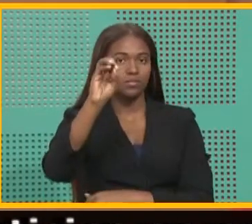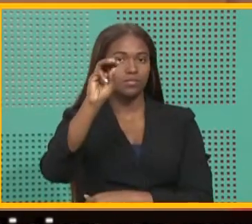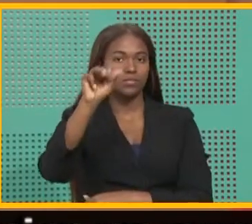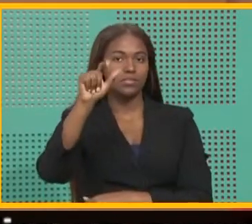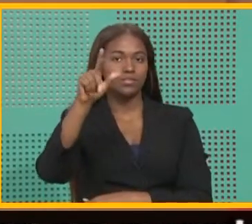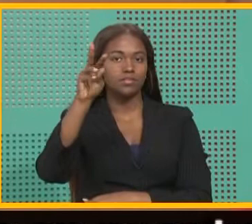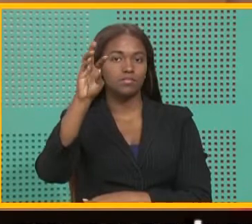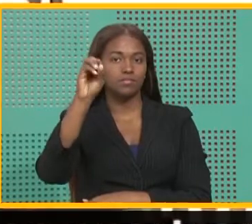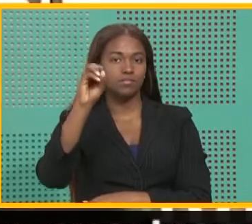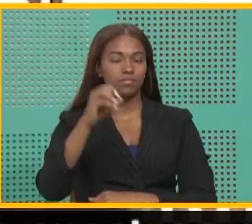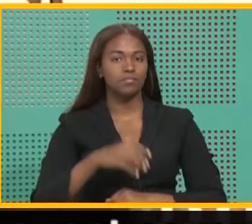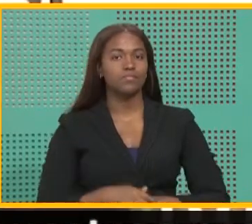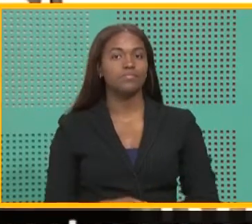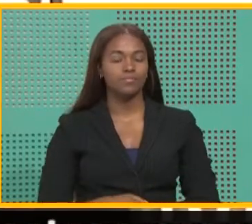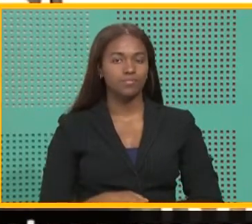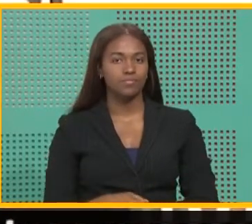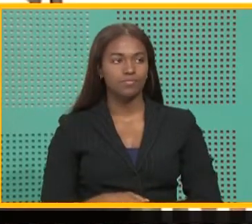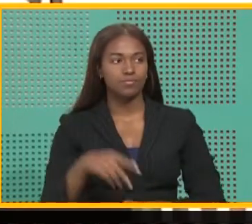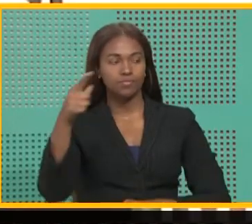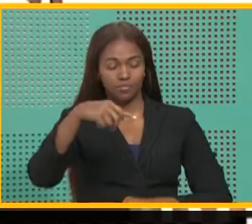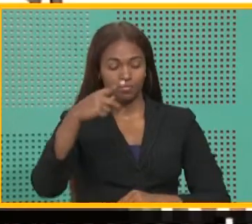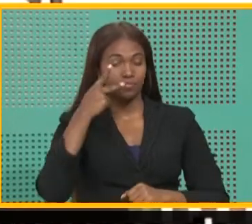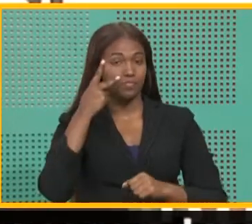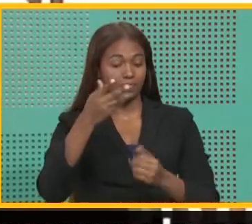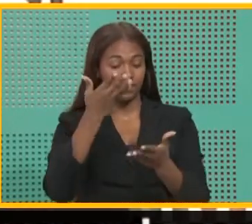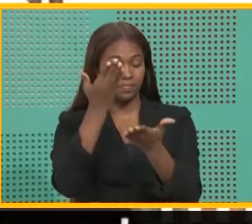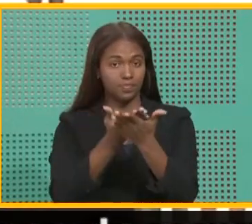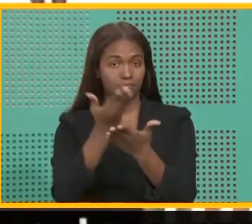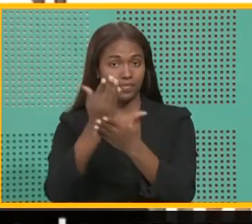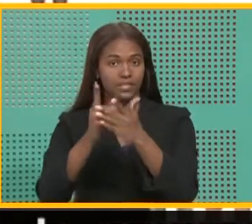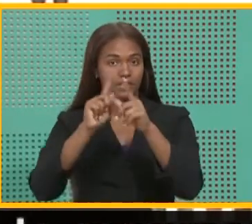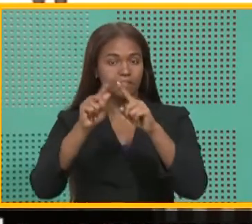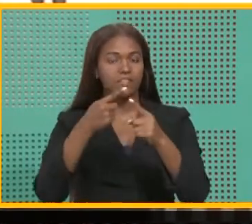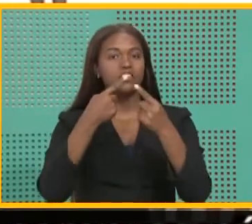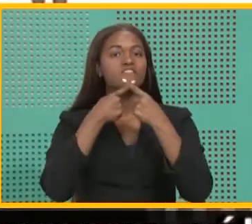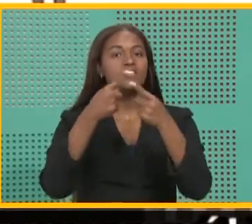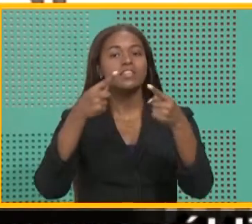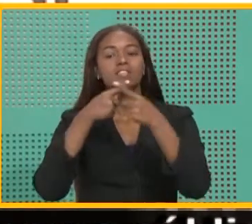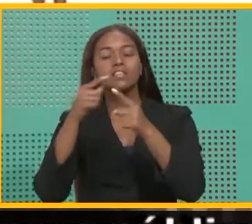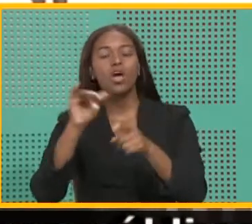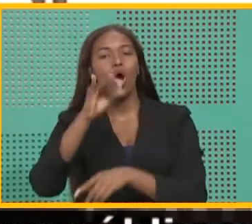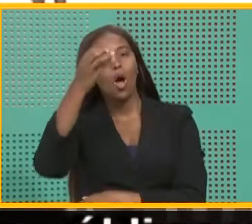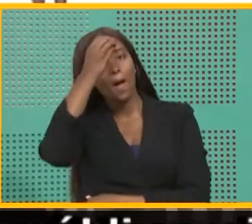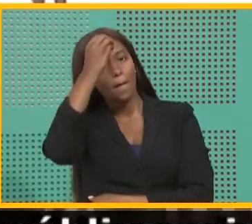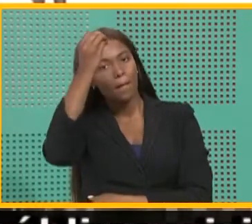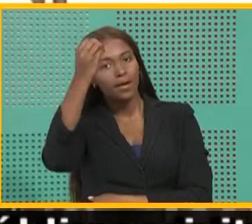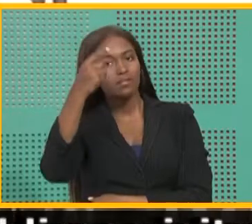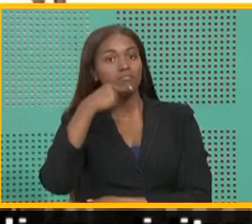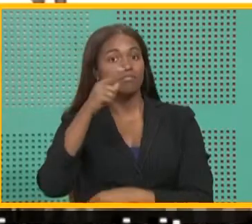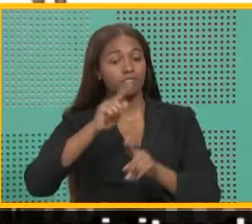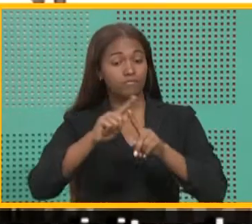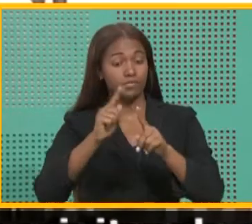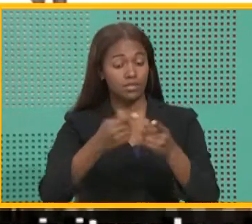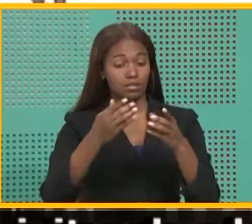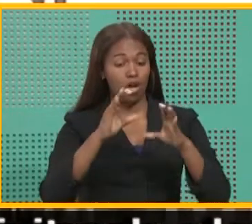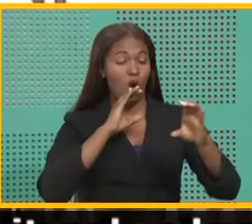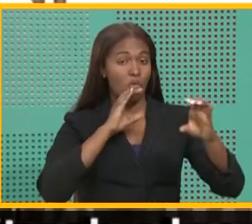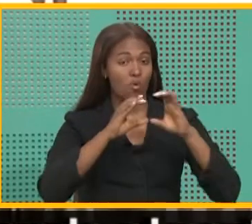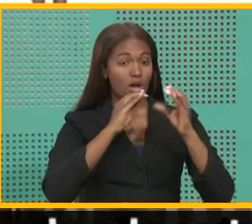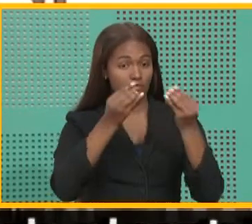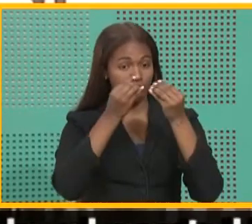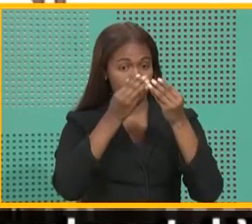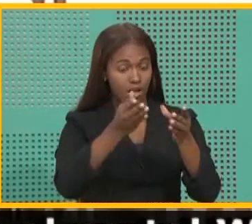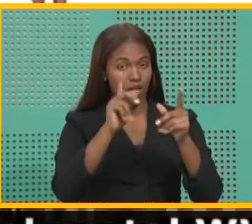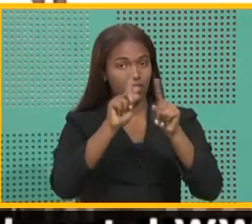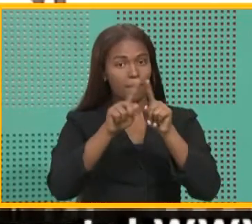Montalvo. Ello se evidencia en las noticias y opiniones, tanto en los medios de comunicación como